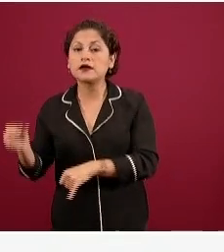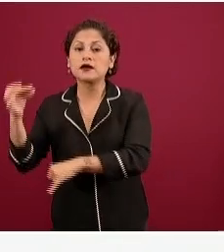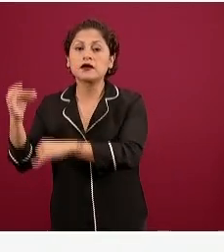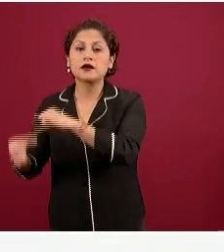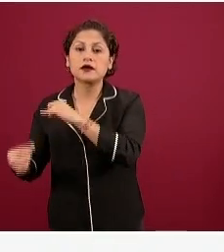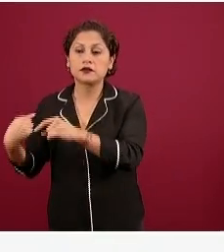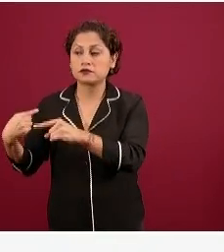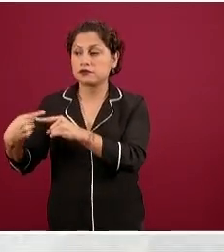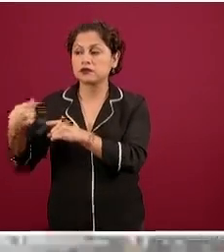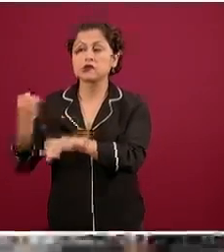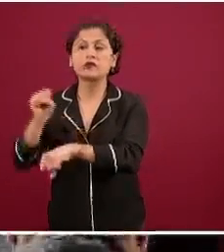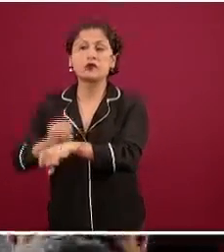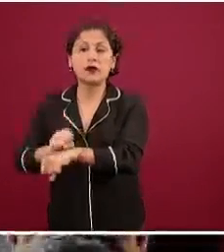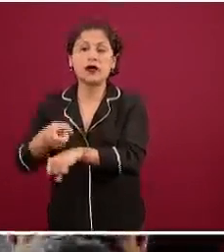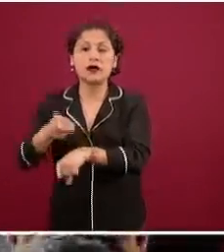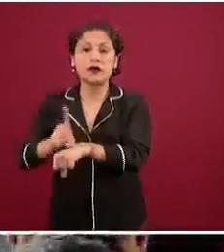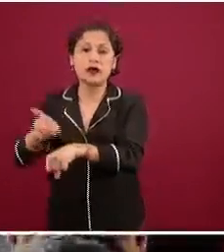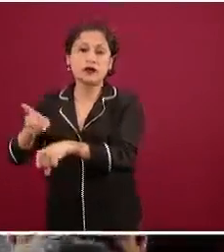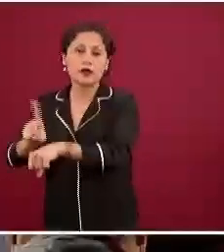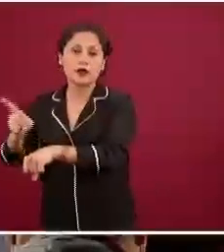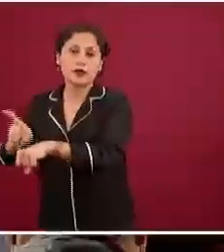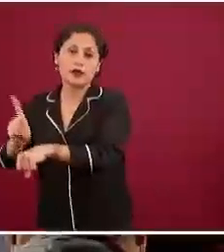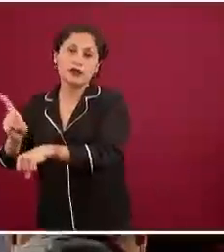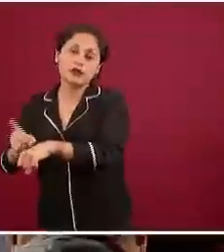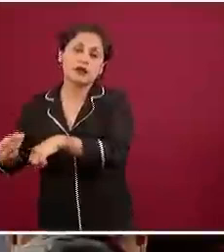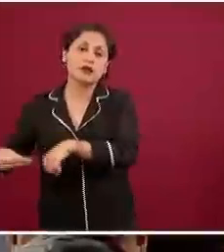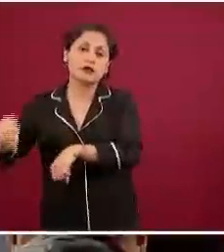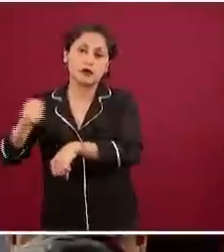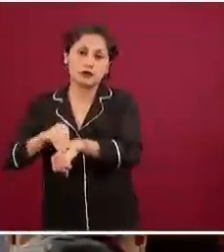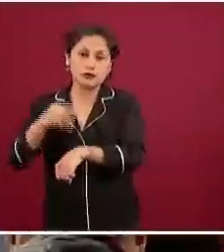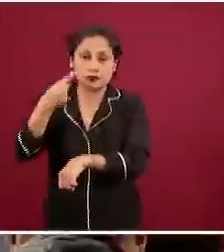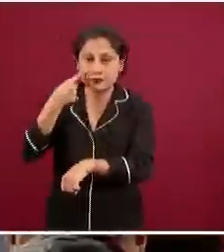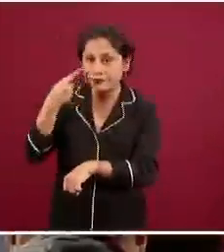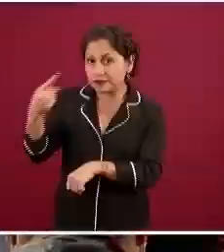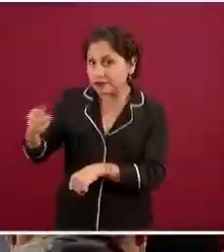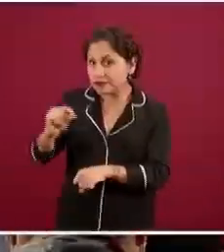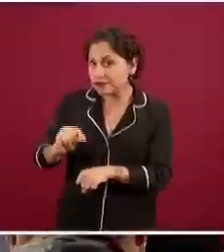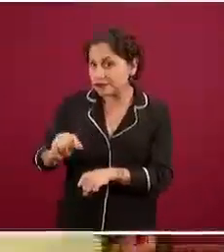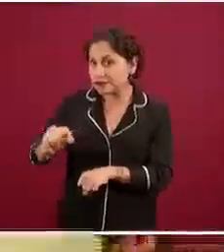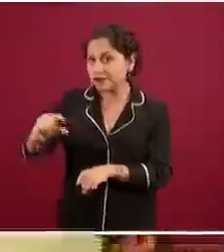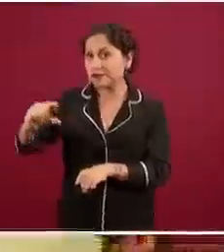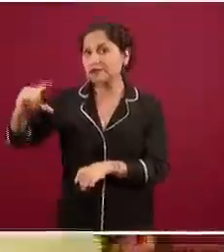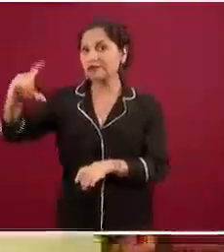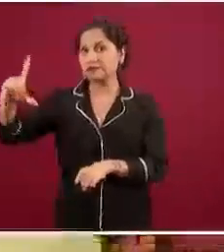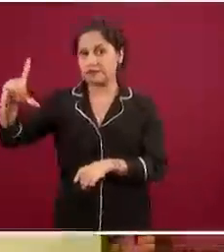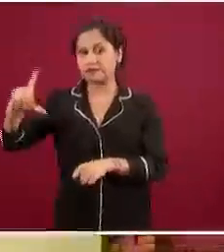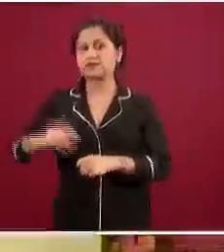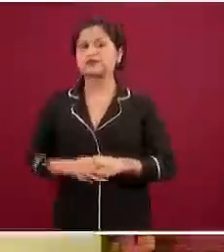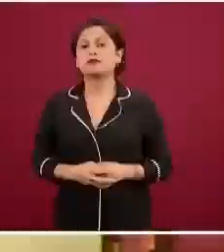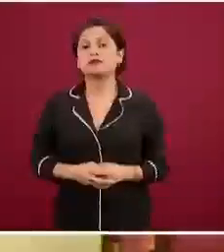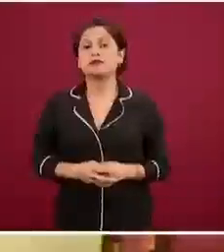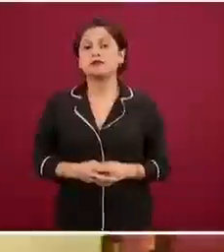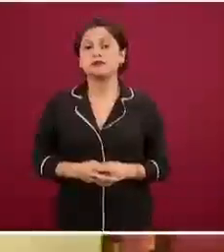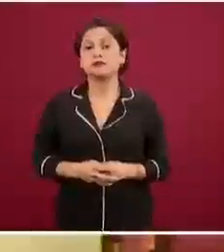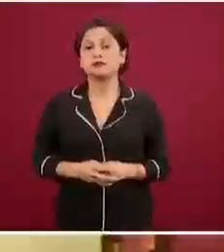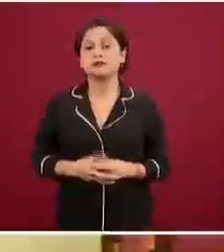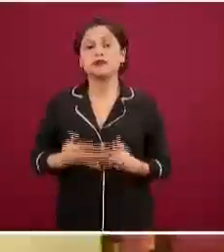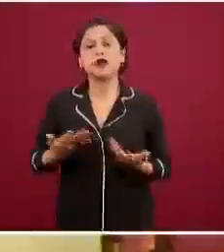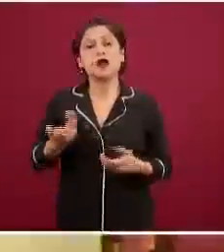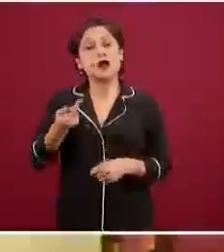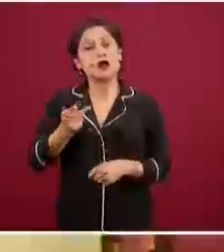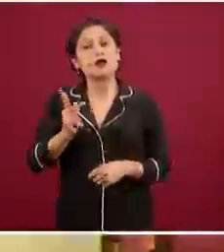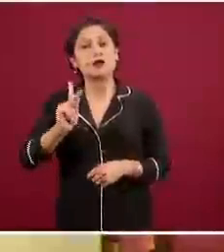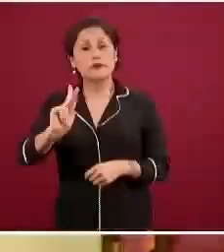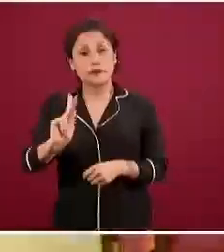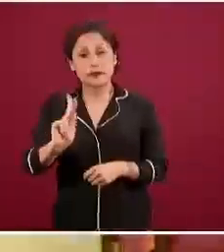semana, como día con día tenemos una tendencia ascendente, ¿sí? Aunque no se, digamos, duplica